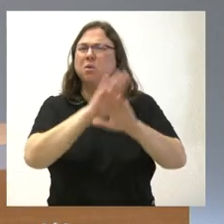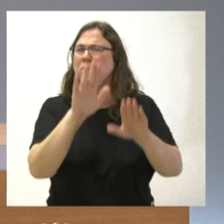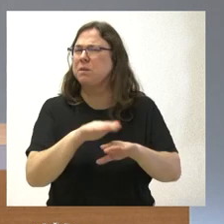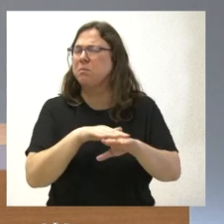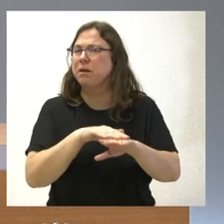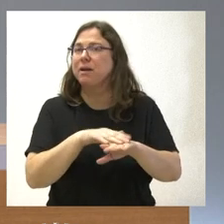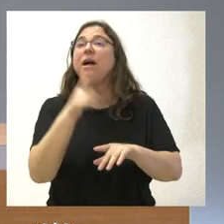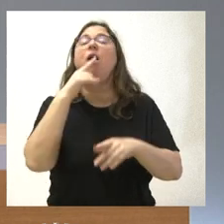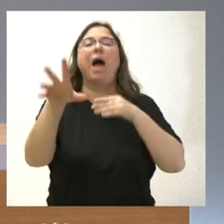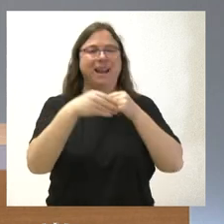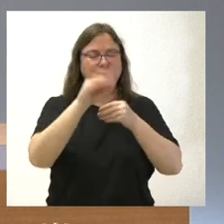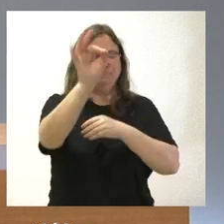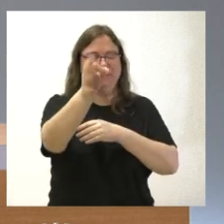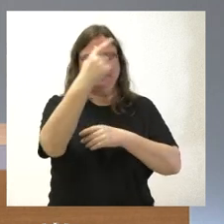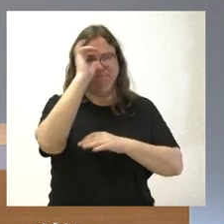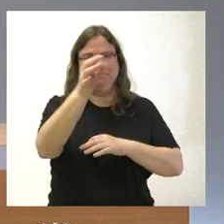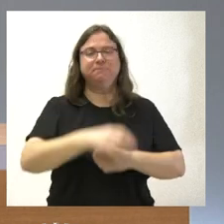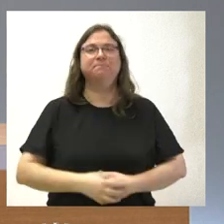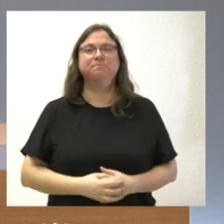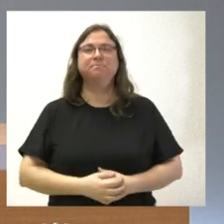una Ah sí una reto demográfico